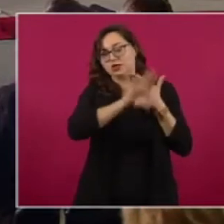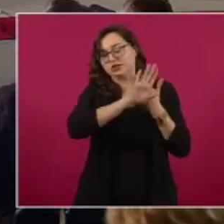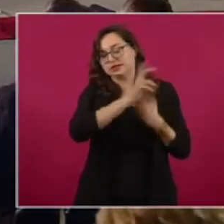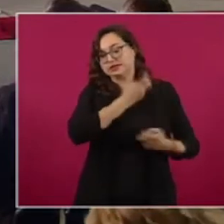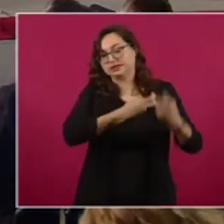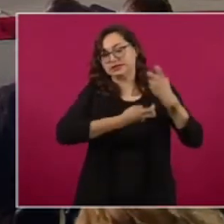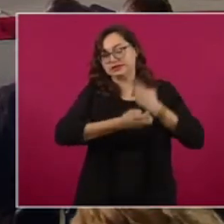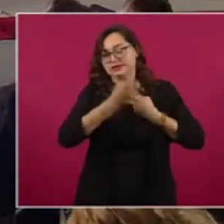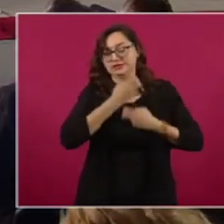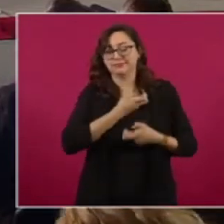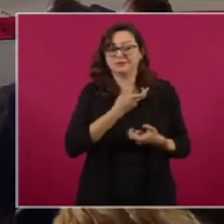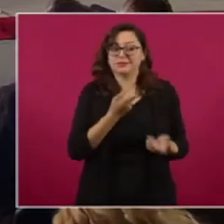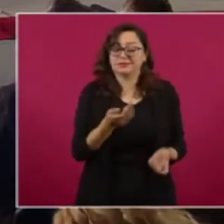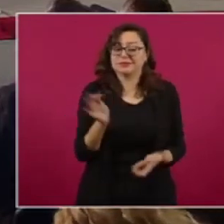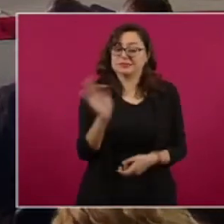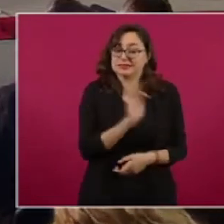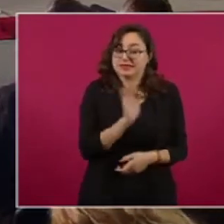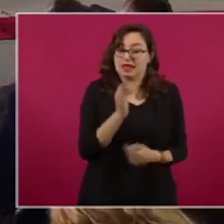veces